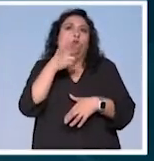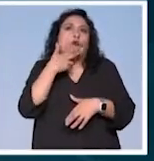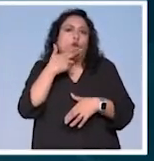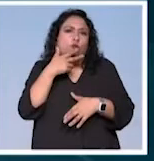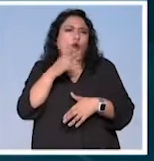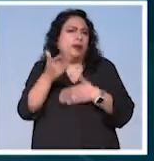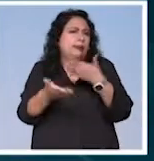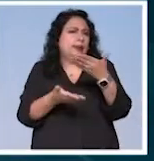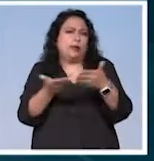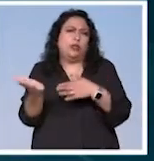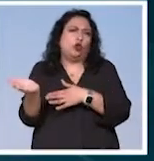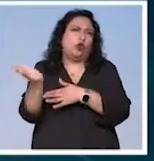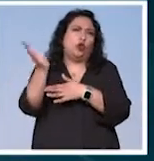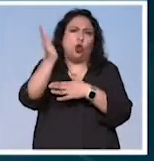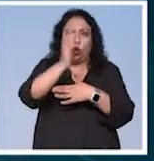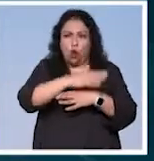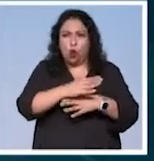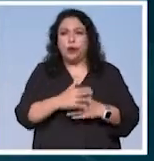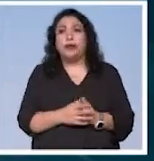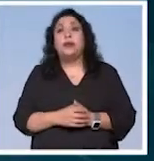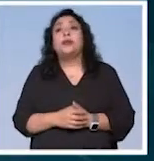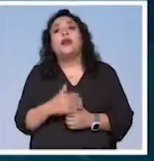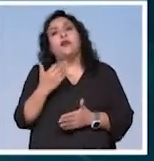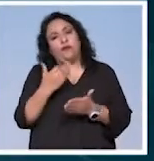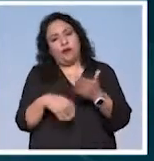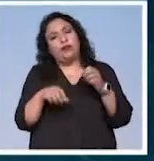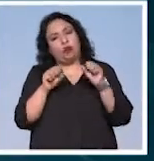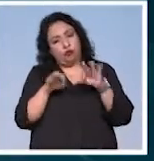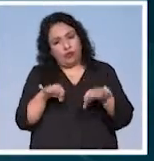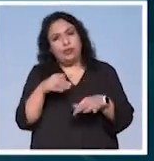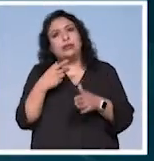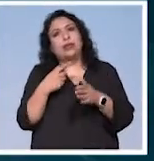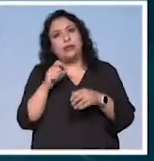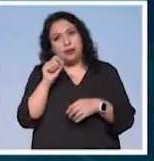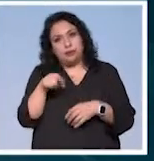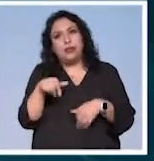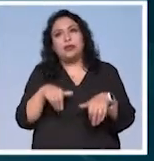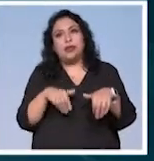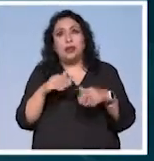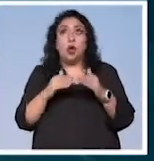dar servicio todo el día. Faltan las oficinas también del teatro, que